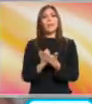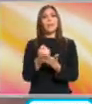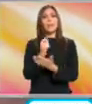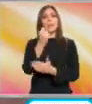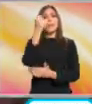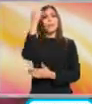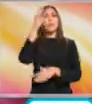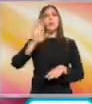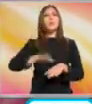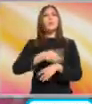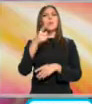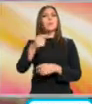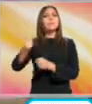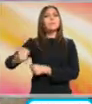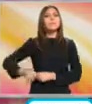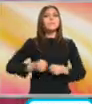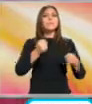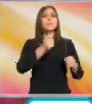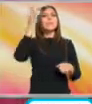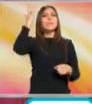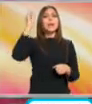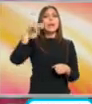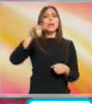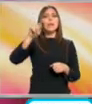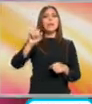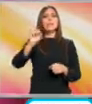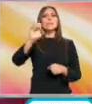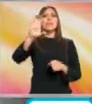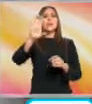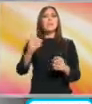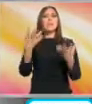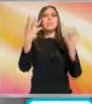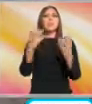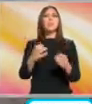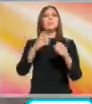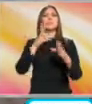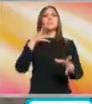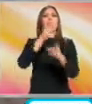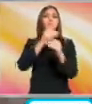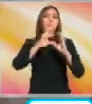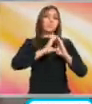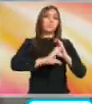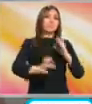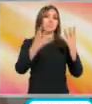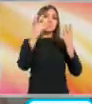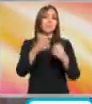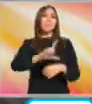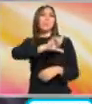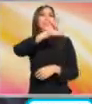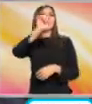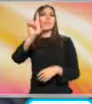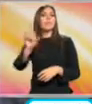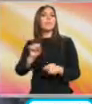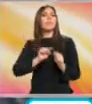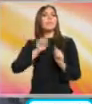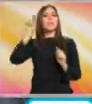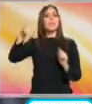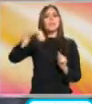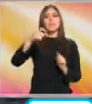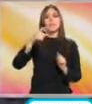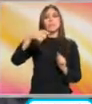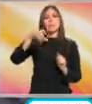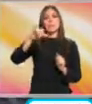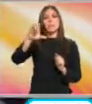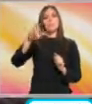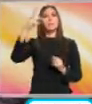se secó el canal de Santa Anita. La entuban, la secan, entonces la retoma Mixquic, pero estaba muy